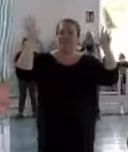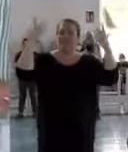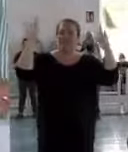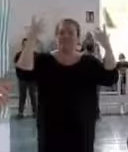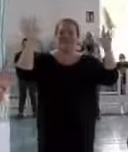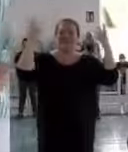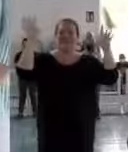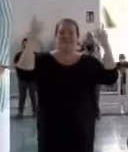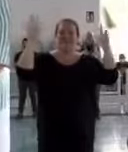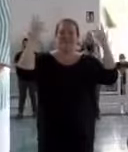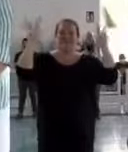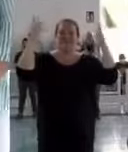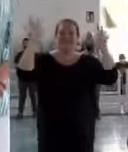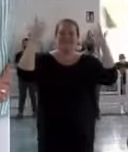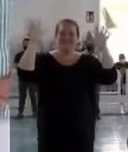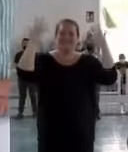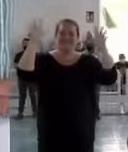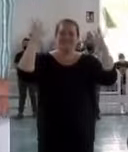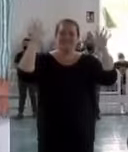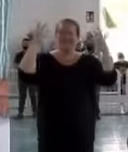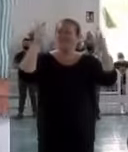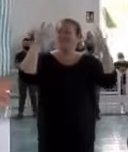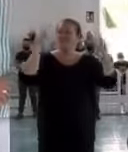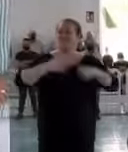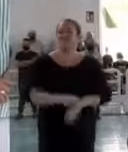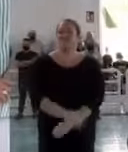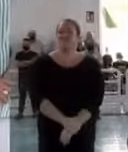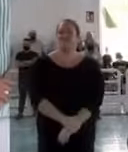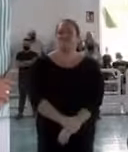información. Pues, señor Nemesio.